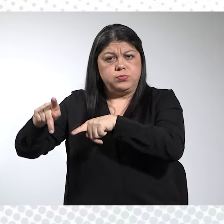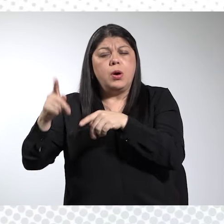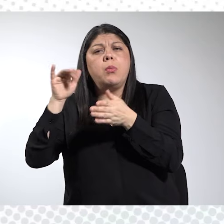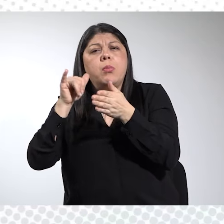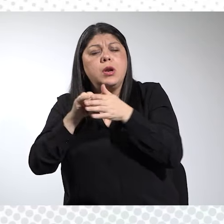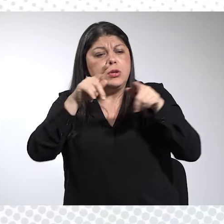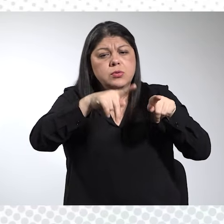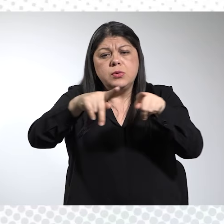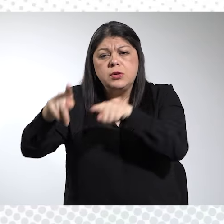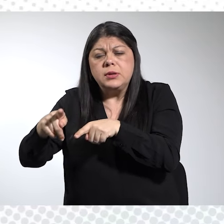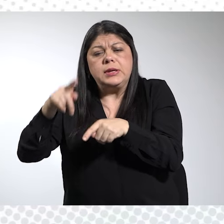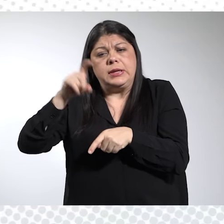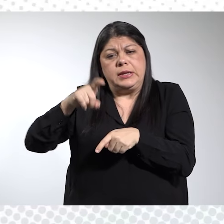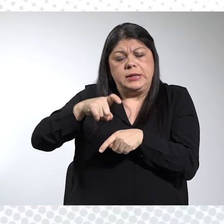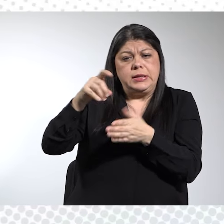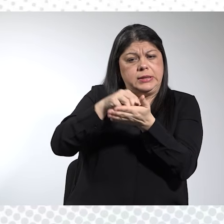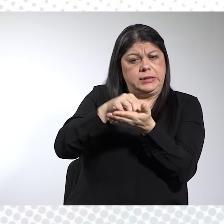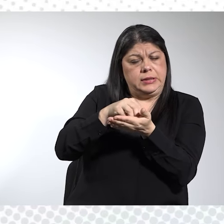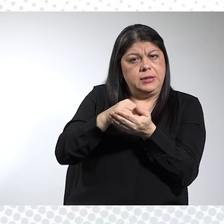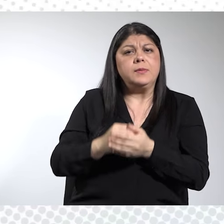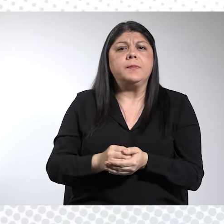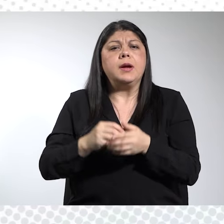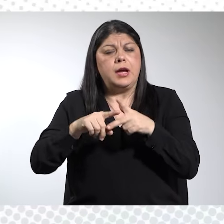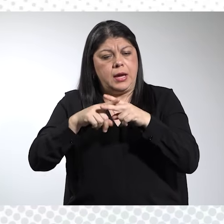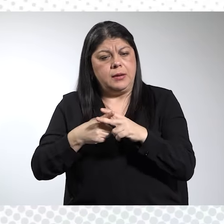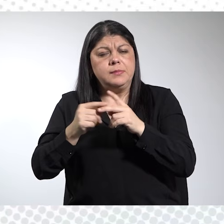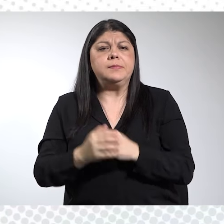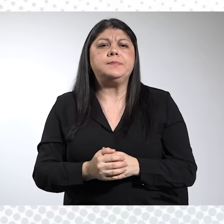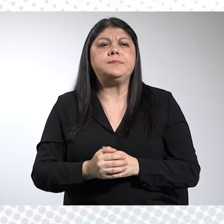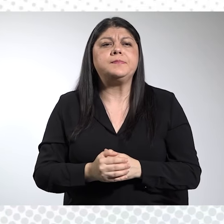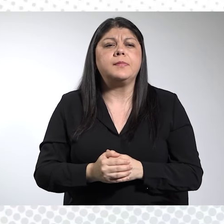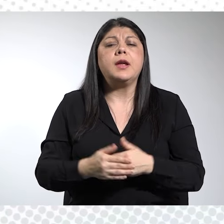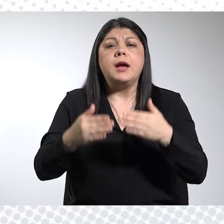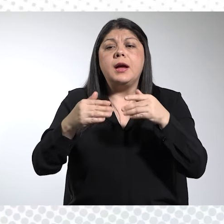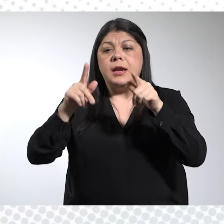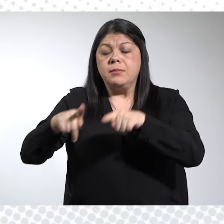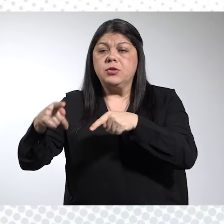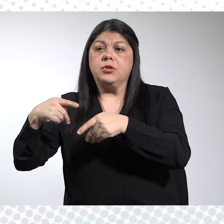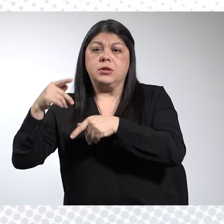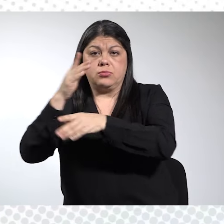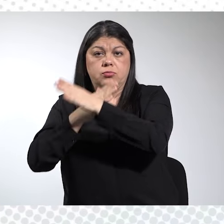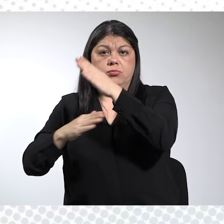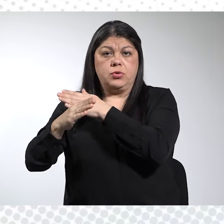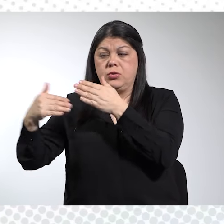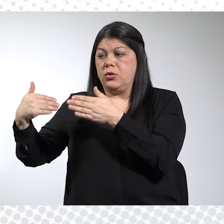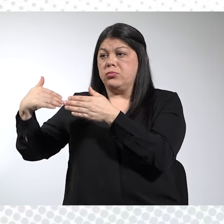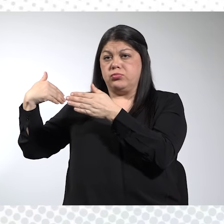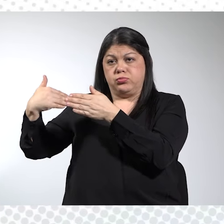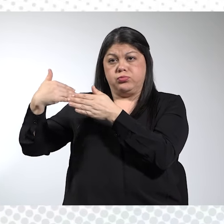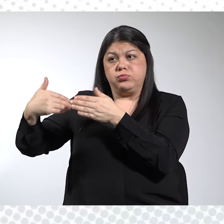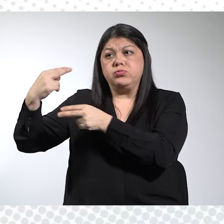por tanto las poblaciones tienen sus necesidades específicas. Vamos a dar inicio. Las personas con discapacidad han